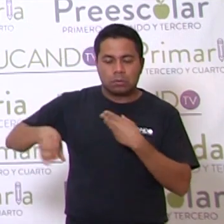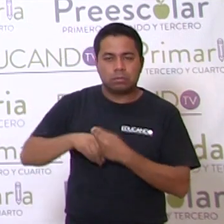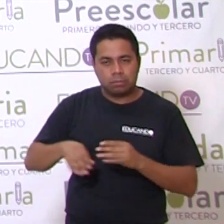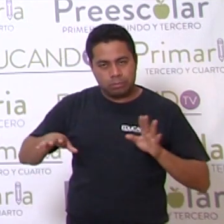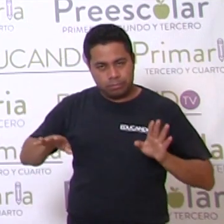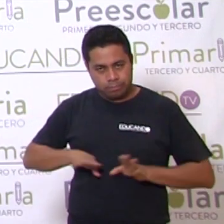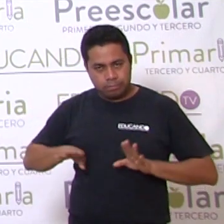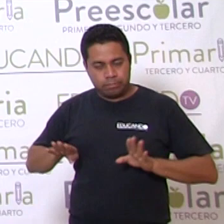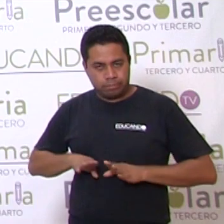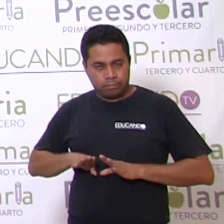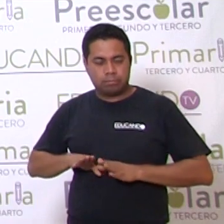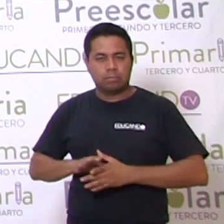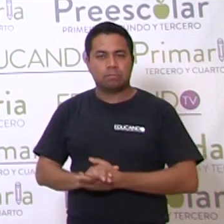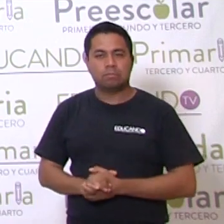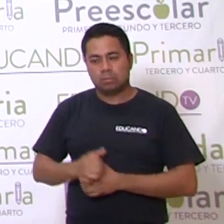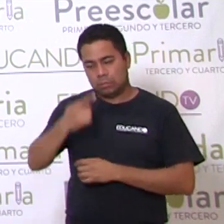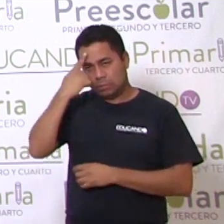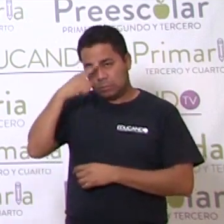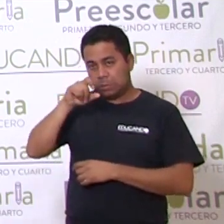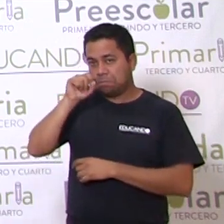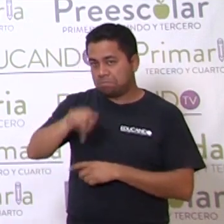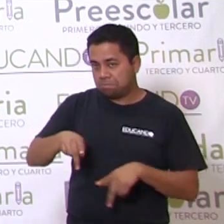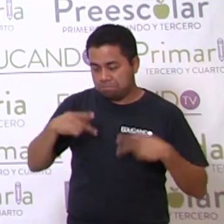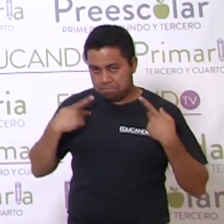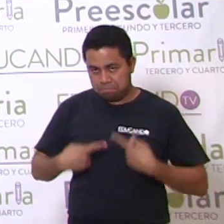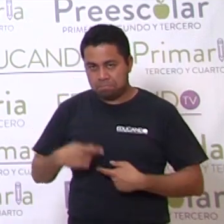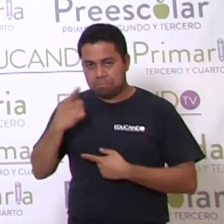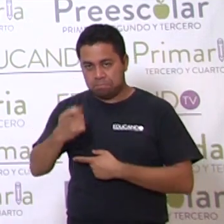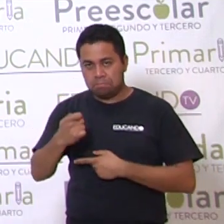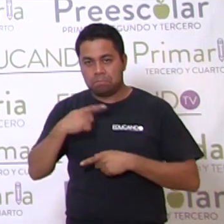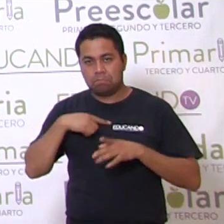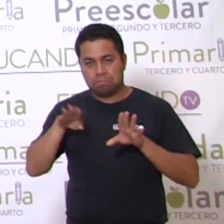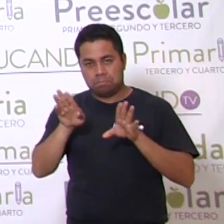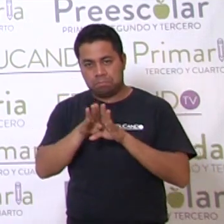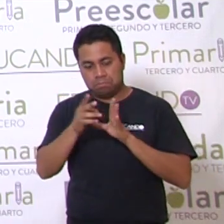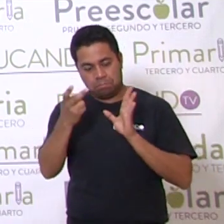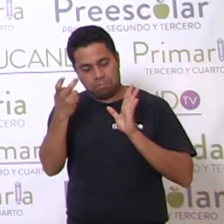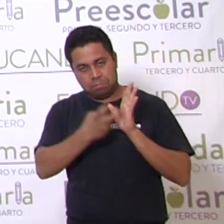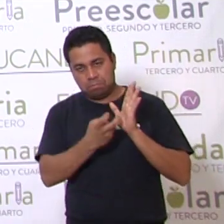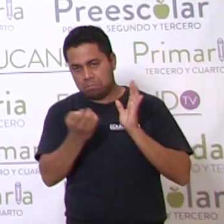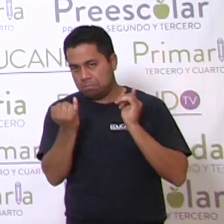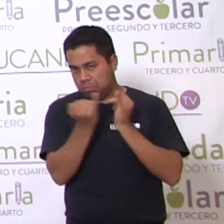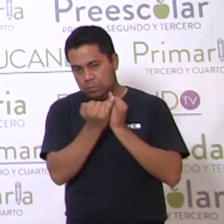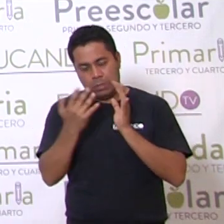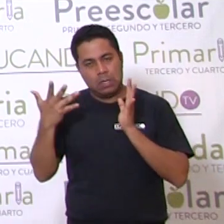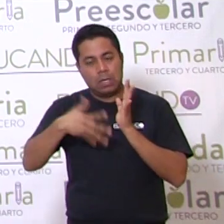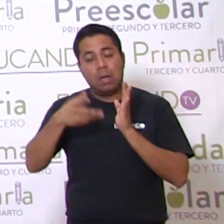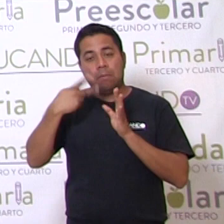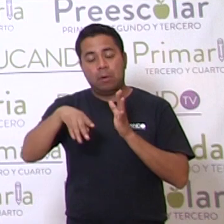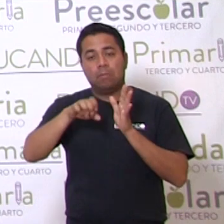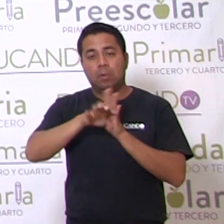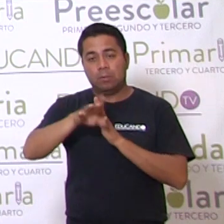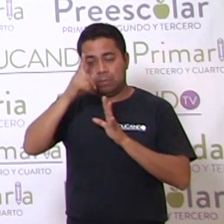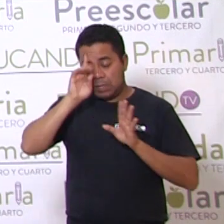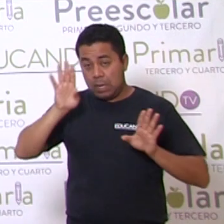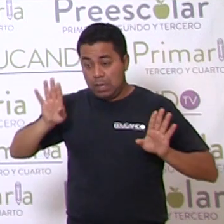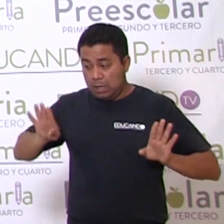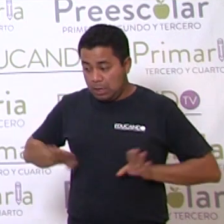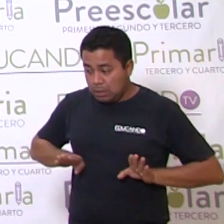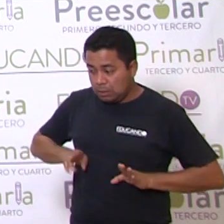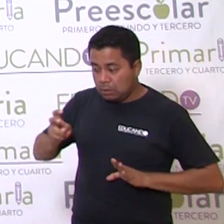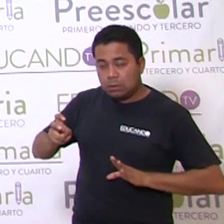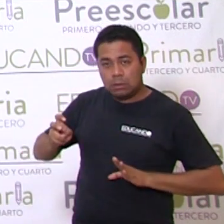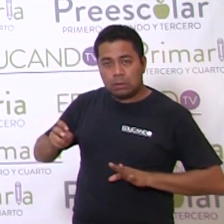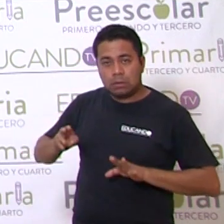atributo del mismo sujeto, lo que tenemos acá, ¿bien? Pero el atributo no